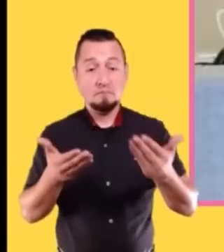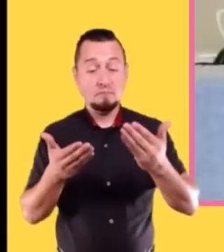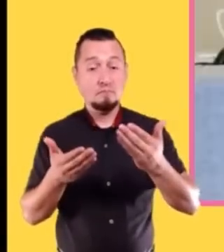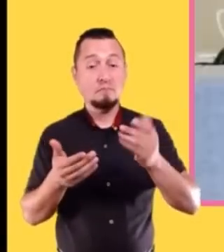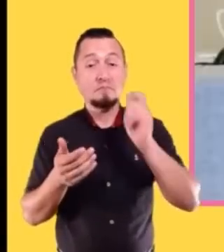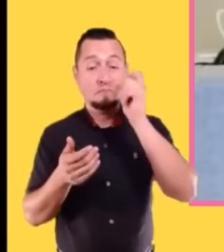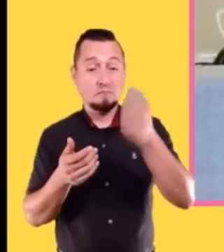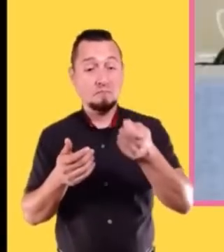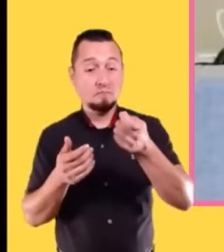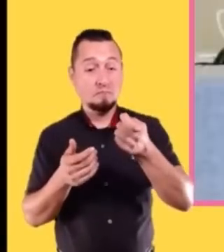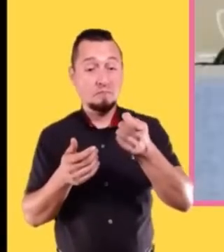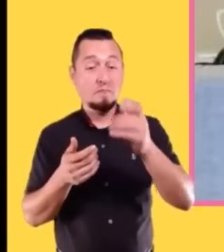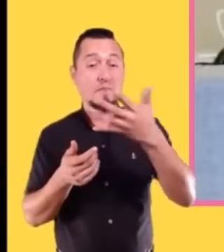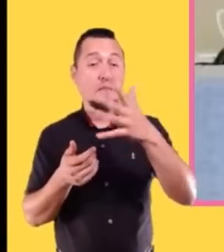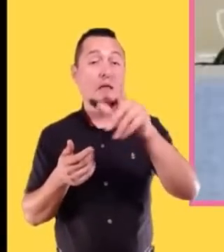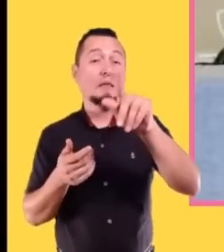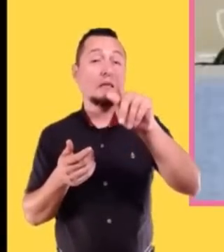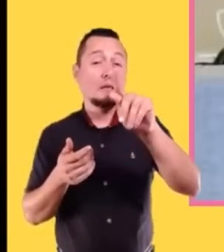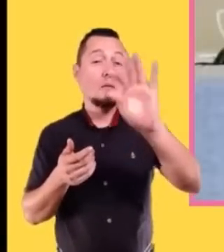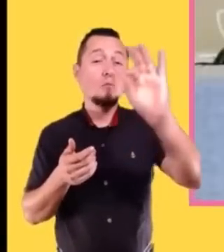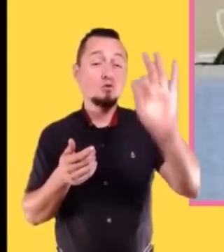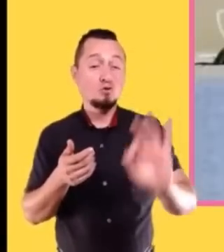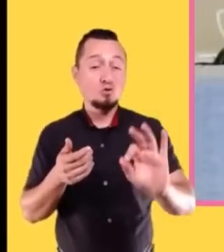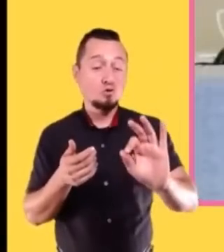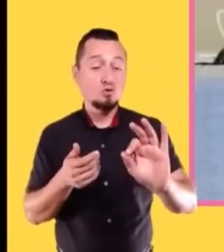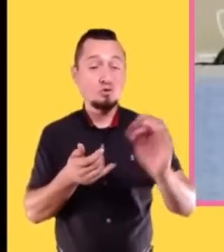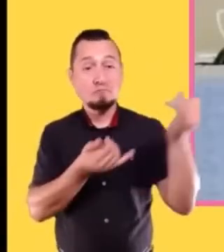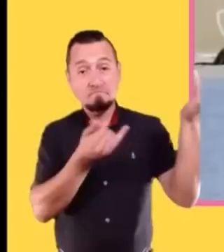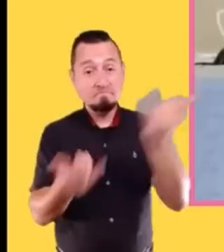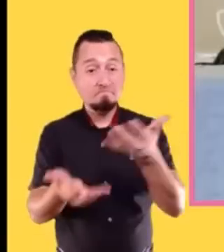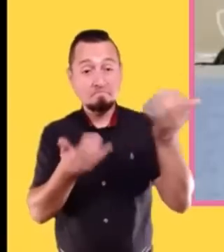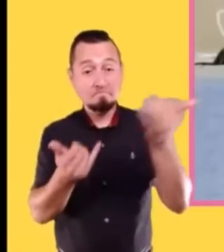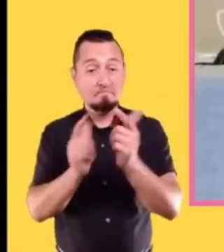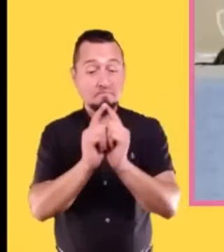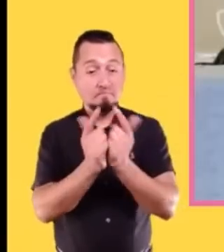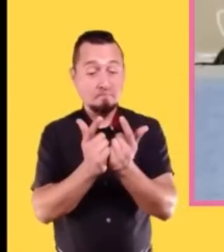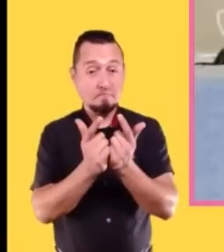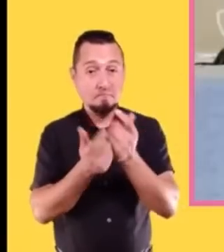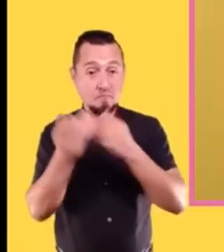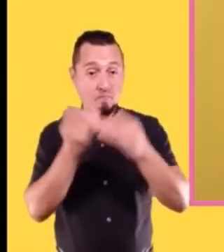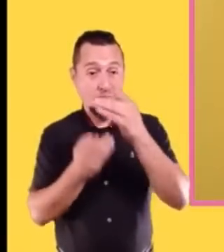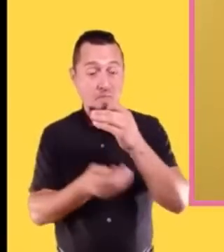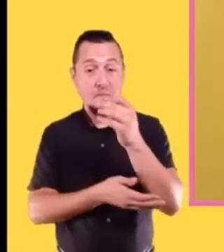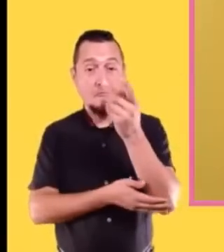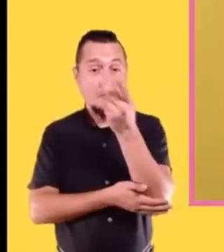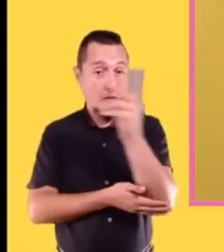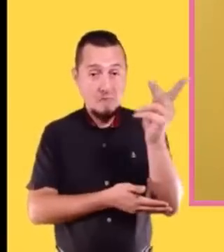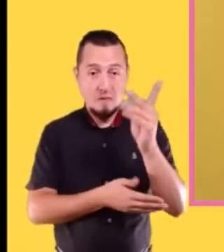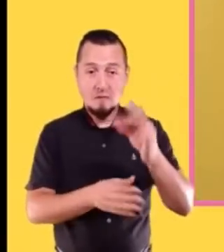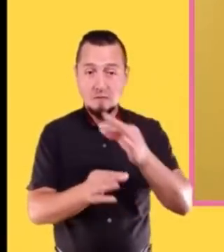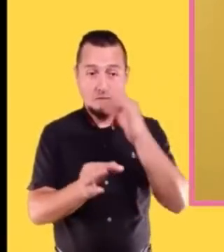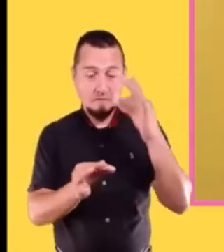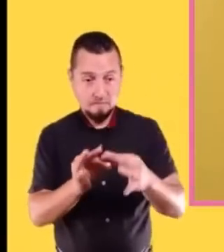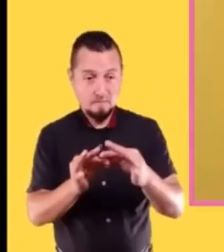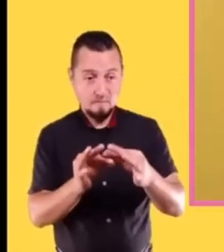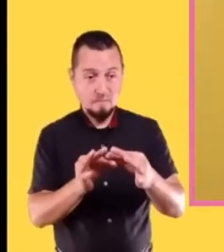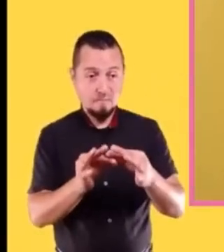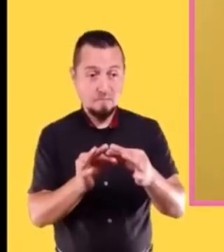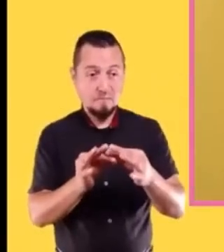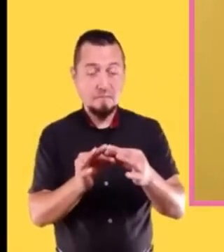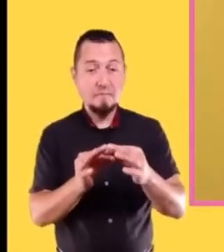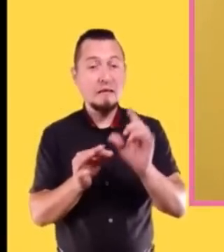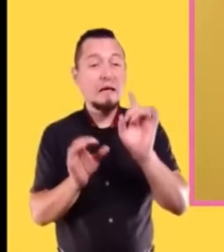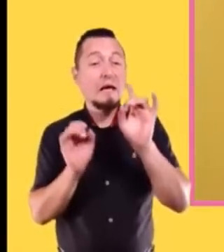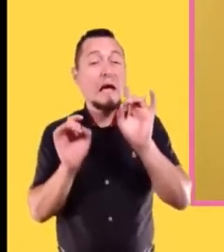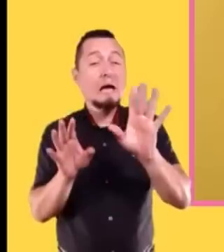al 70% la entrega de los libros. Tenemos todo preescolar completo. Tenemos casi toda la primaria. Nos